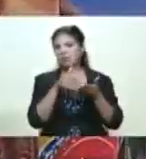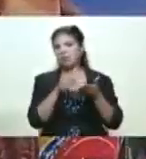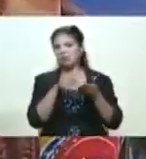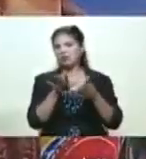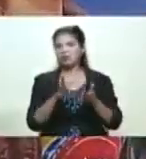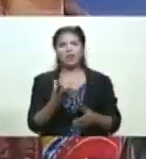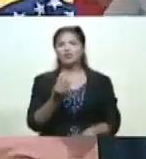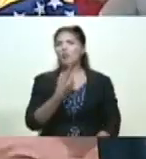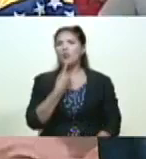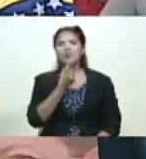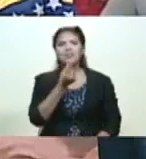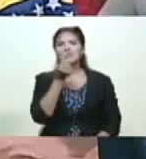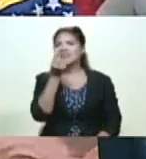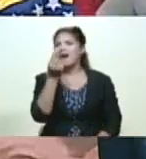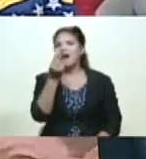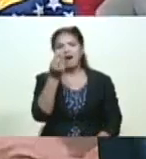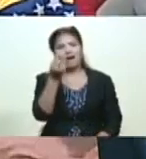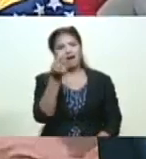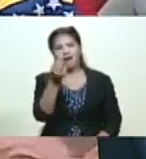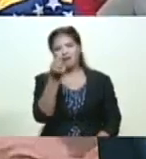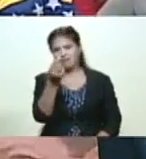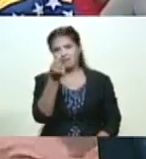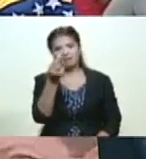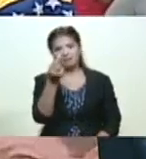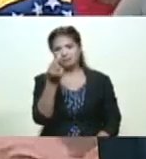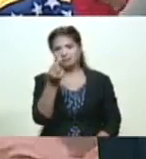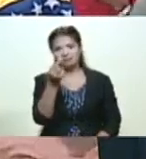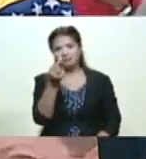No dicen ni una palabra